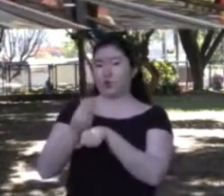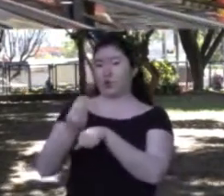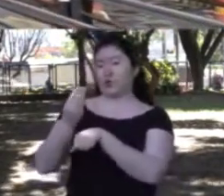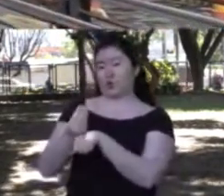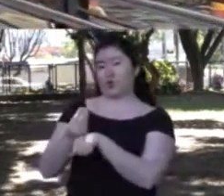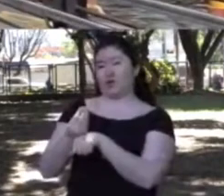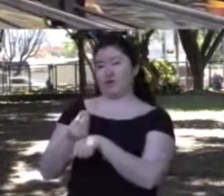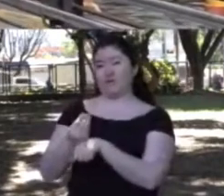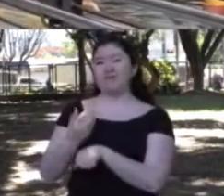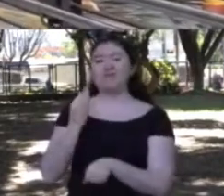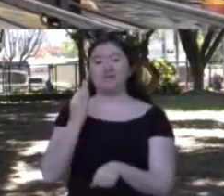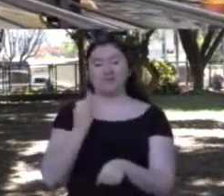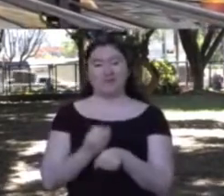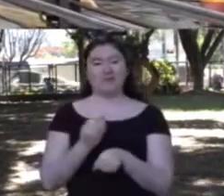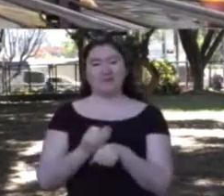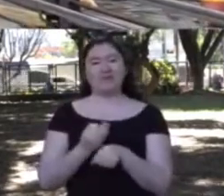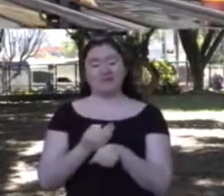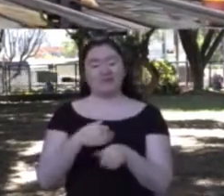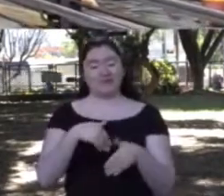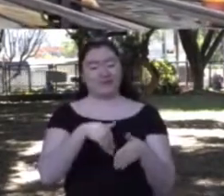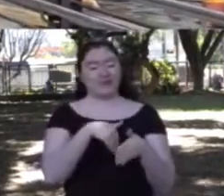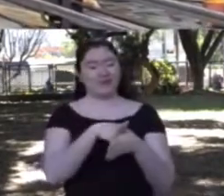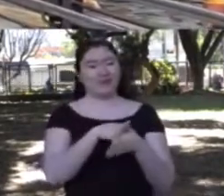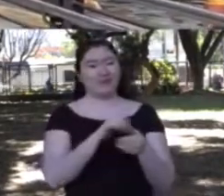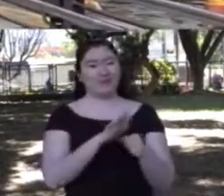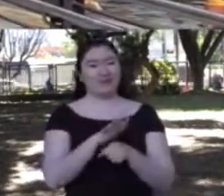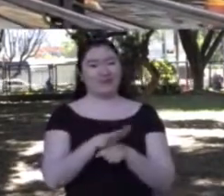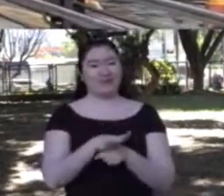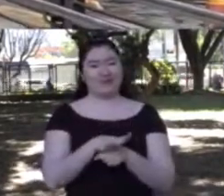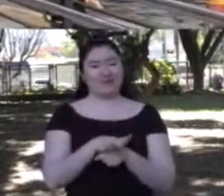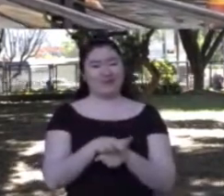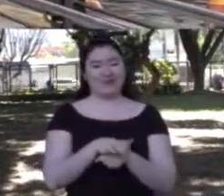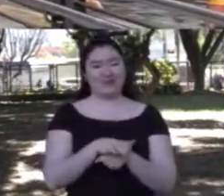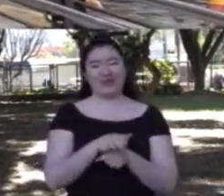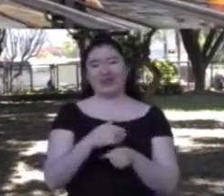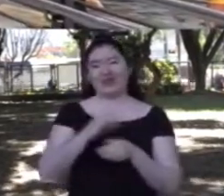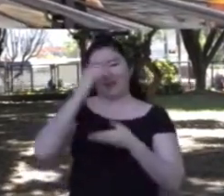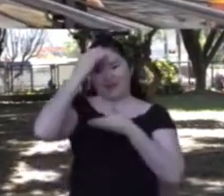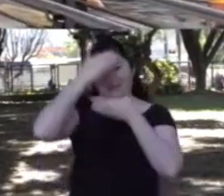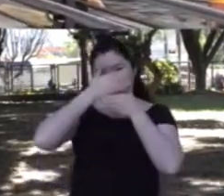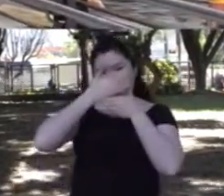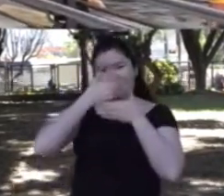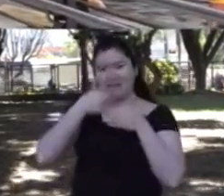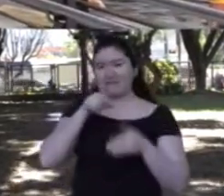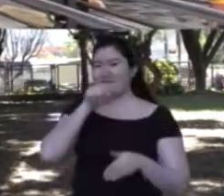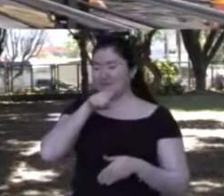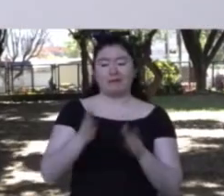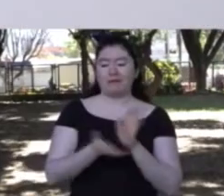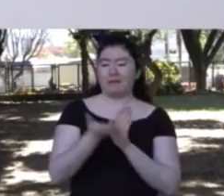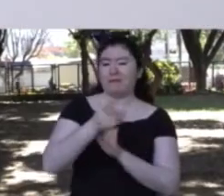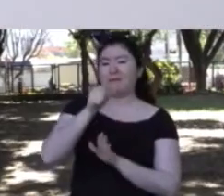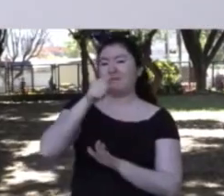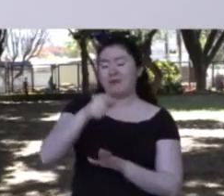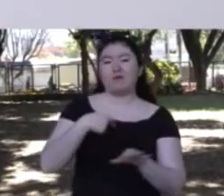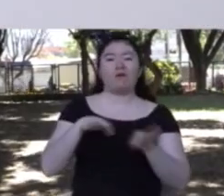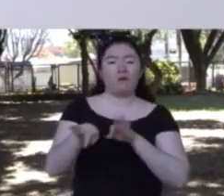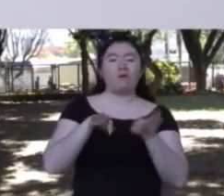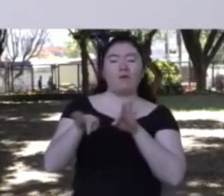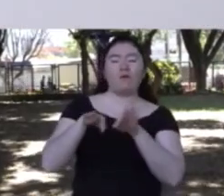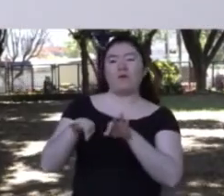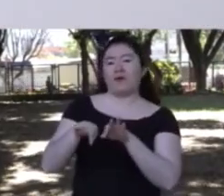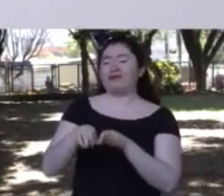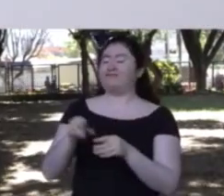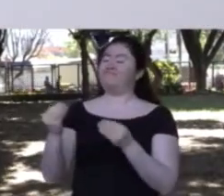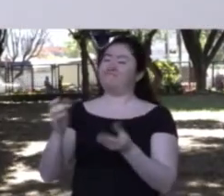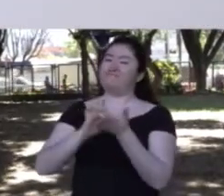que por cierto aquí llega la que viene de Villa de Cortes, también esta nueva línea de trolebús. Así que gracias